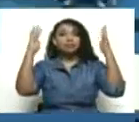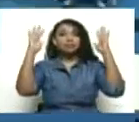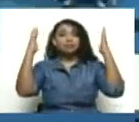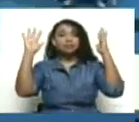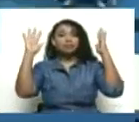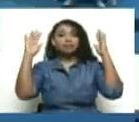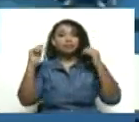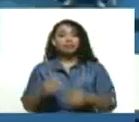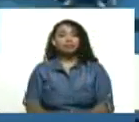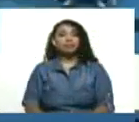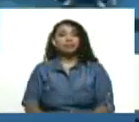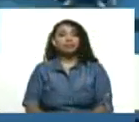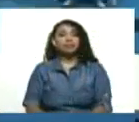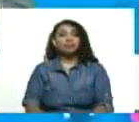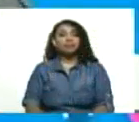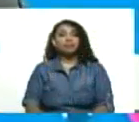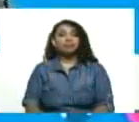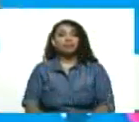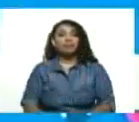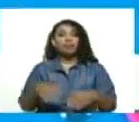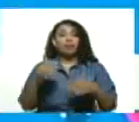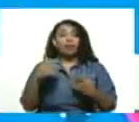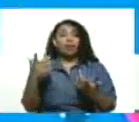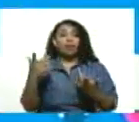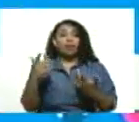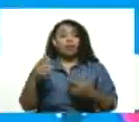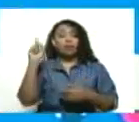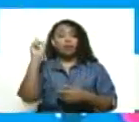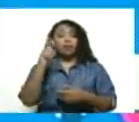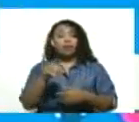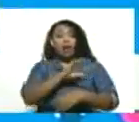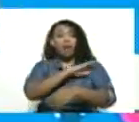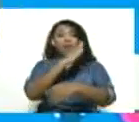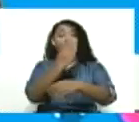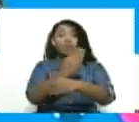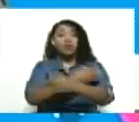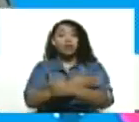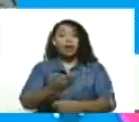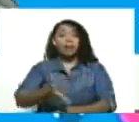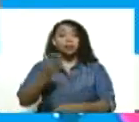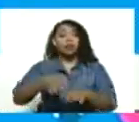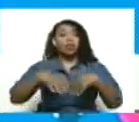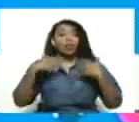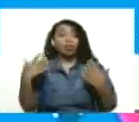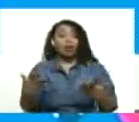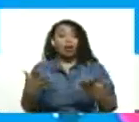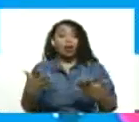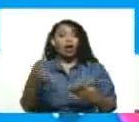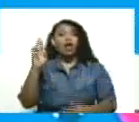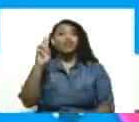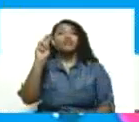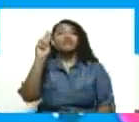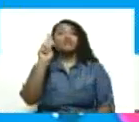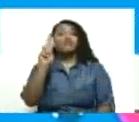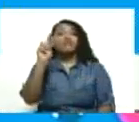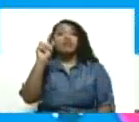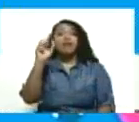y con la fuerza telúrica de runa sur